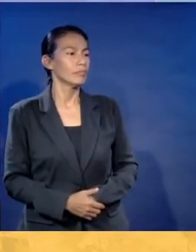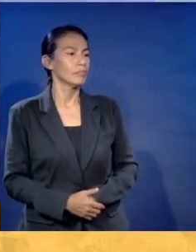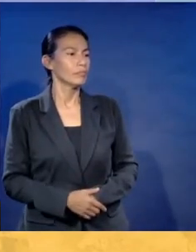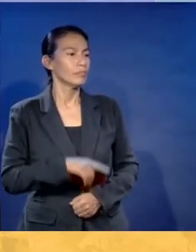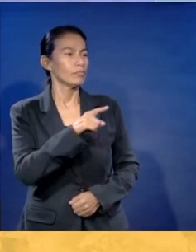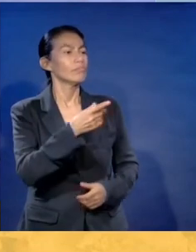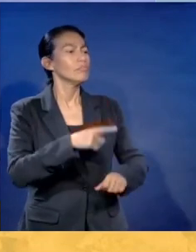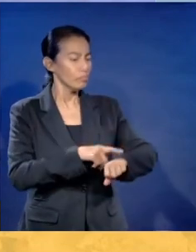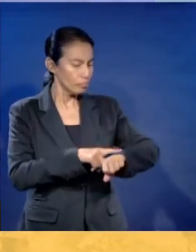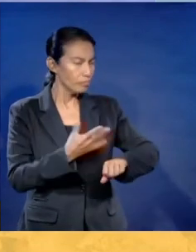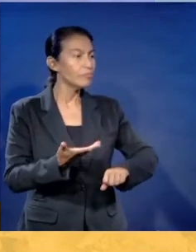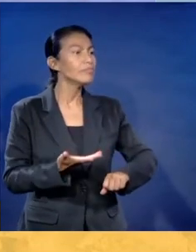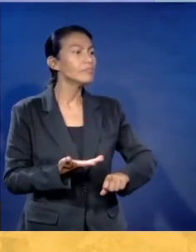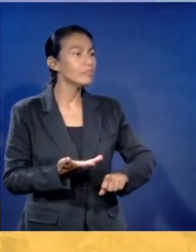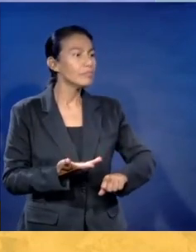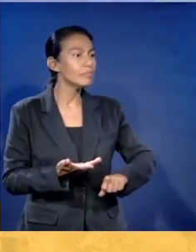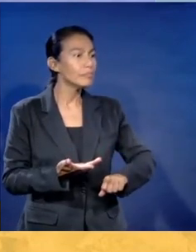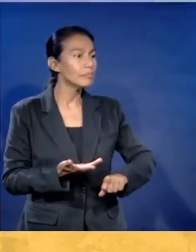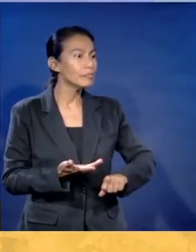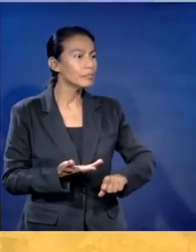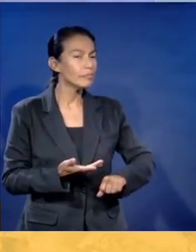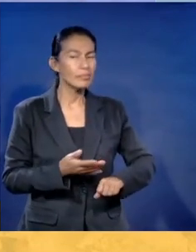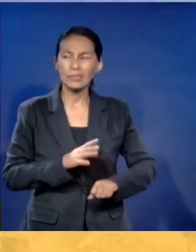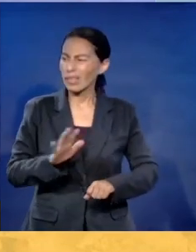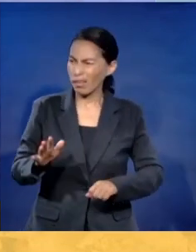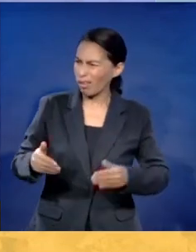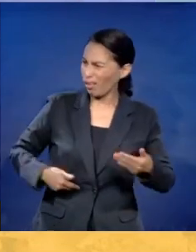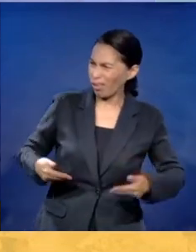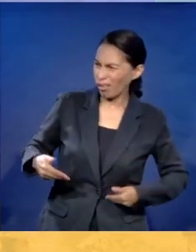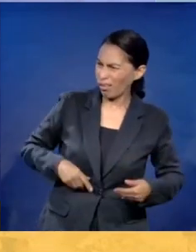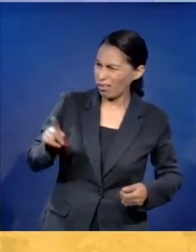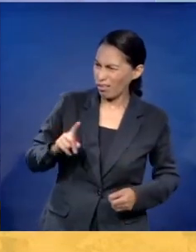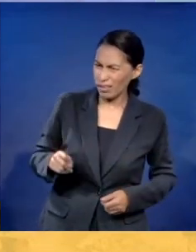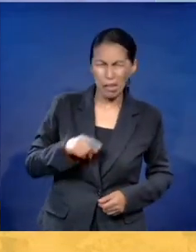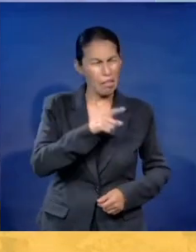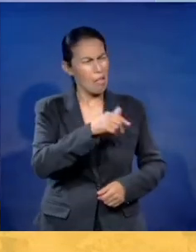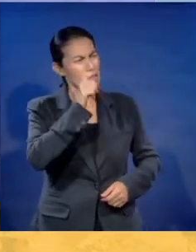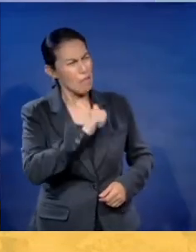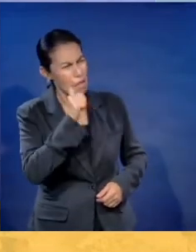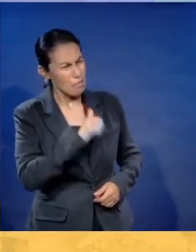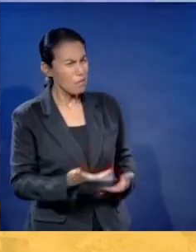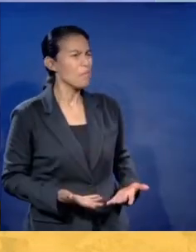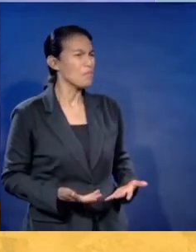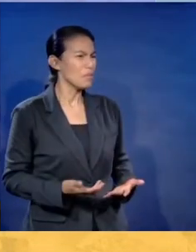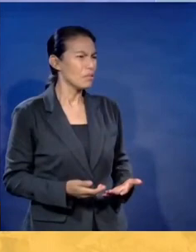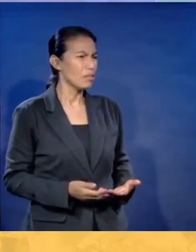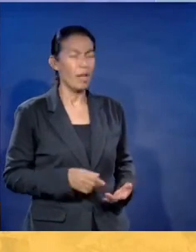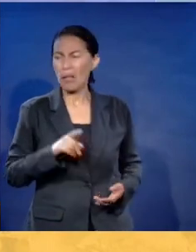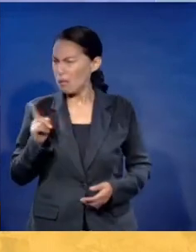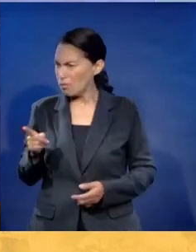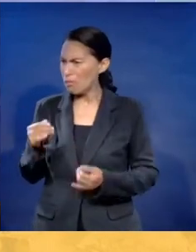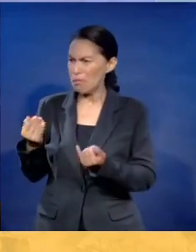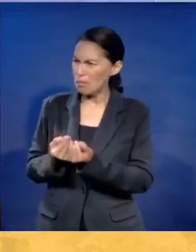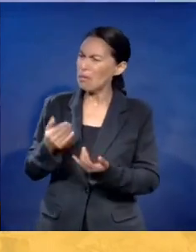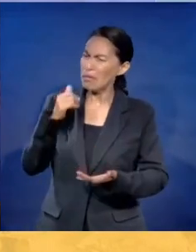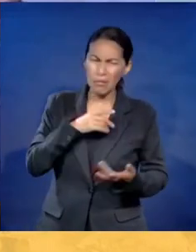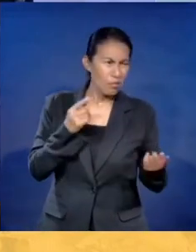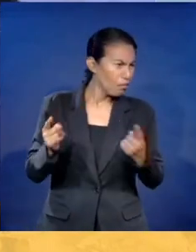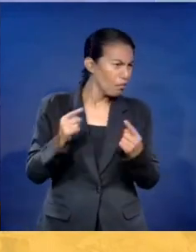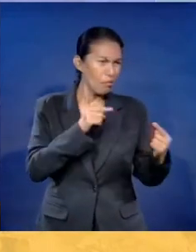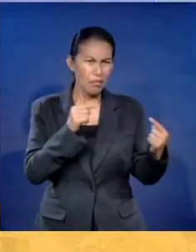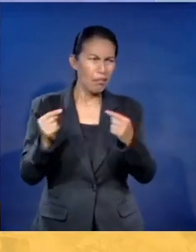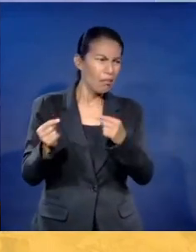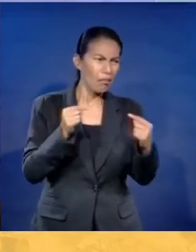a qué horas son estás de llegar ya no me estés molestando no es que Siempre llegas tarde Tú Siempre llegas tarde y tú Siempre llegas tarde y papá papá